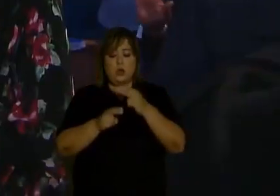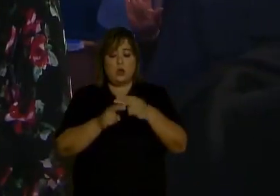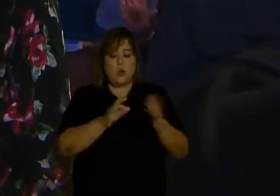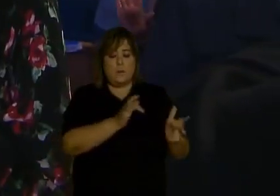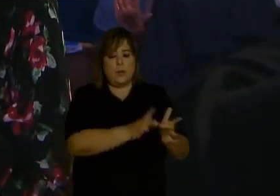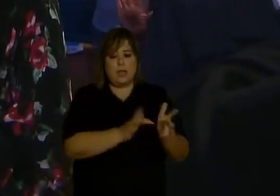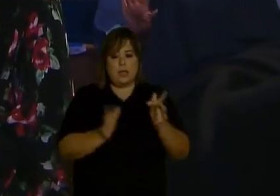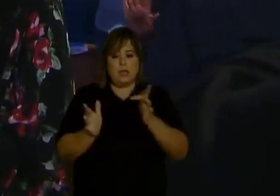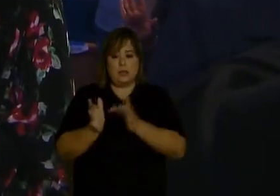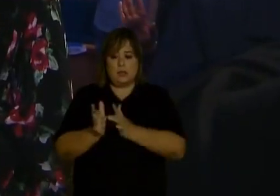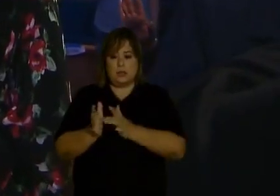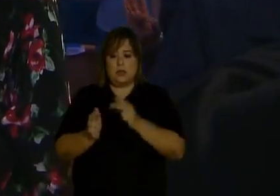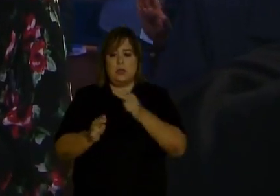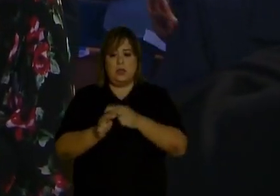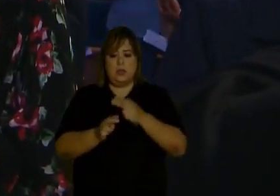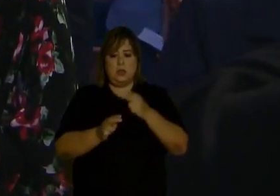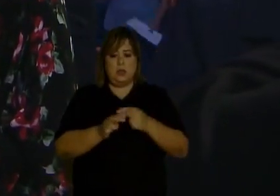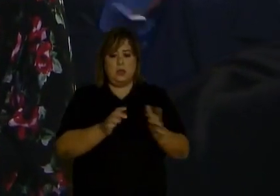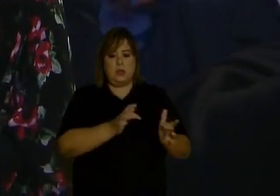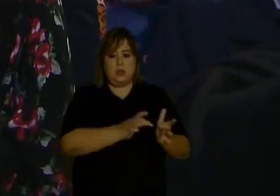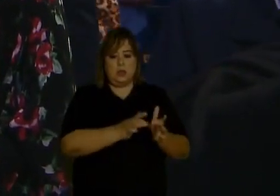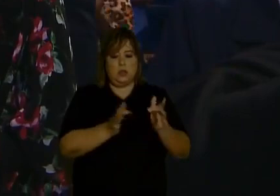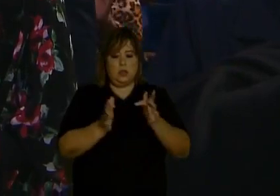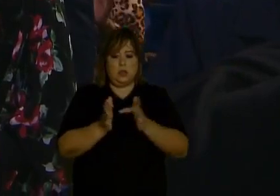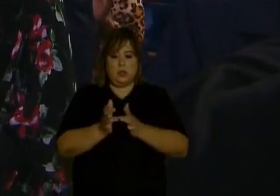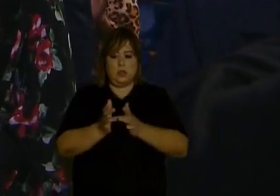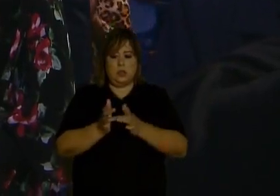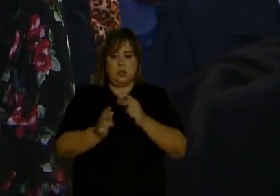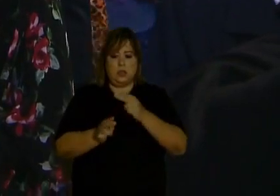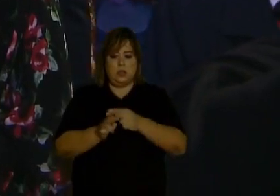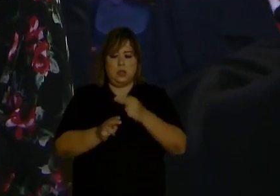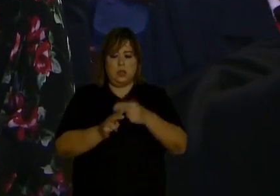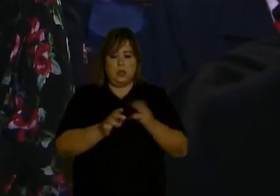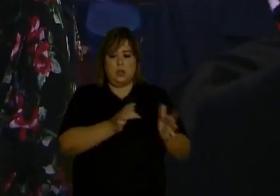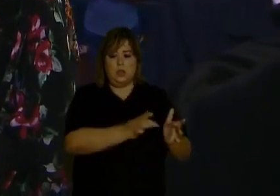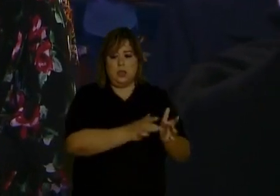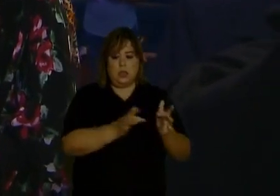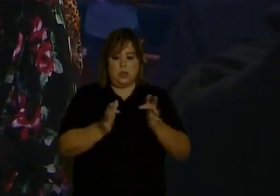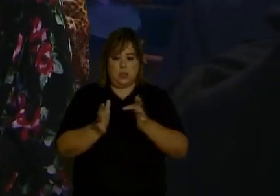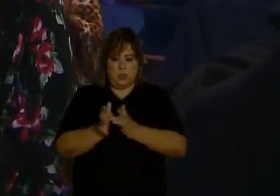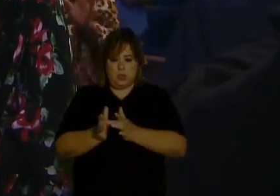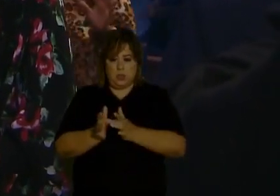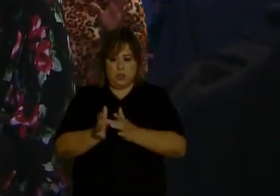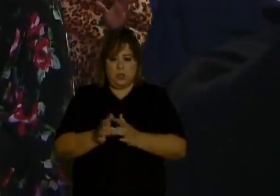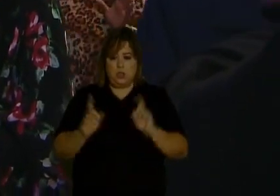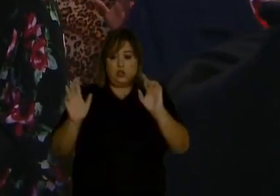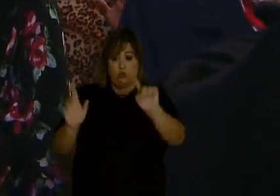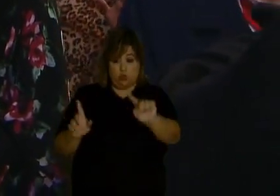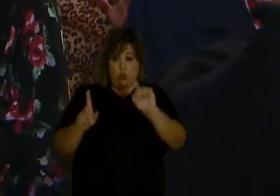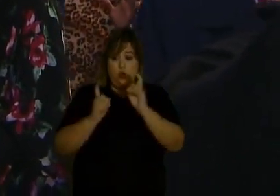Jesús, en el nombre de Jesús. En el nombre de Jesús, en el nombre de Jesús, vamos, celebre.